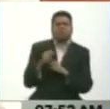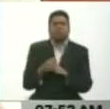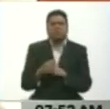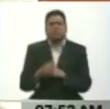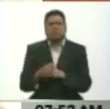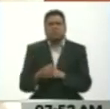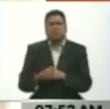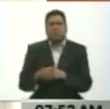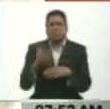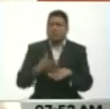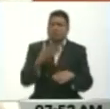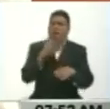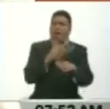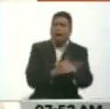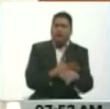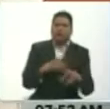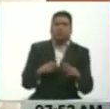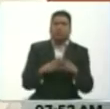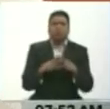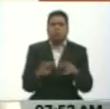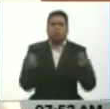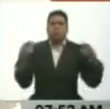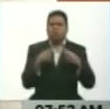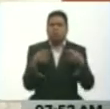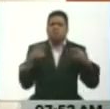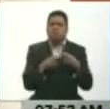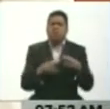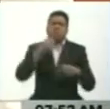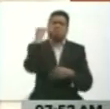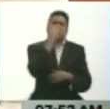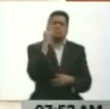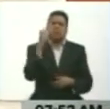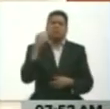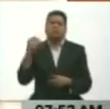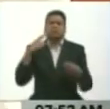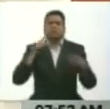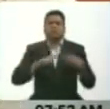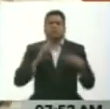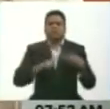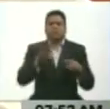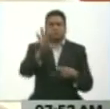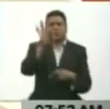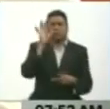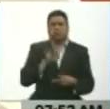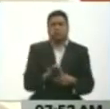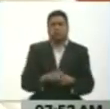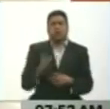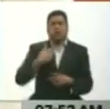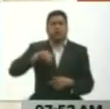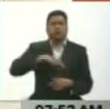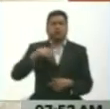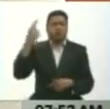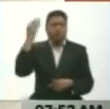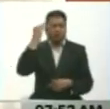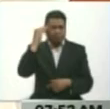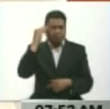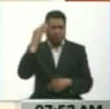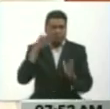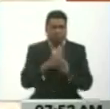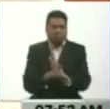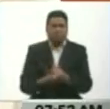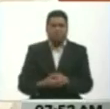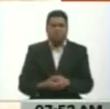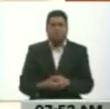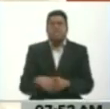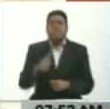preludio a las acciones violentas, a los linchamientos, a los asesinatos selectivos, que ya nosotros lo hemos vivido, porque aquí nos asesinaron a